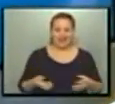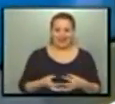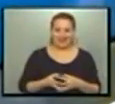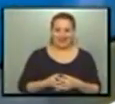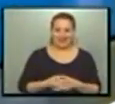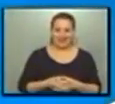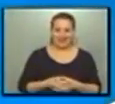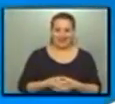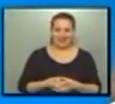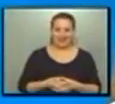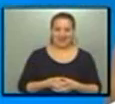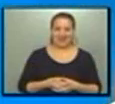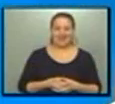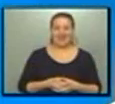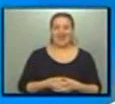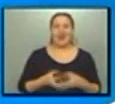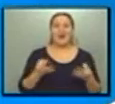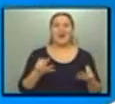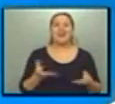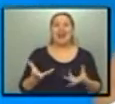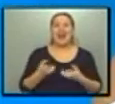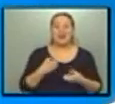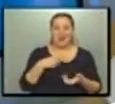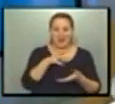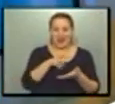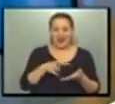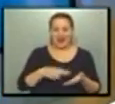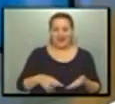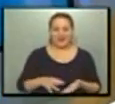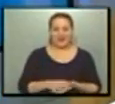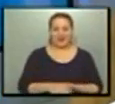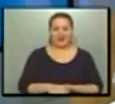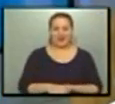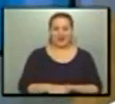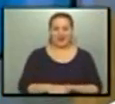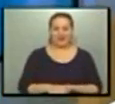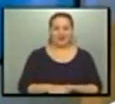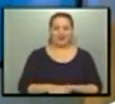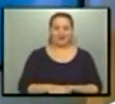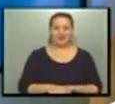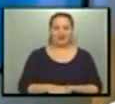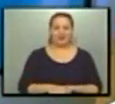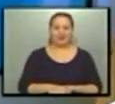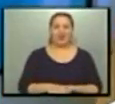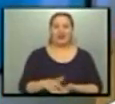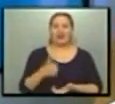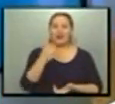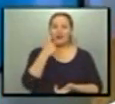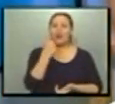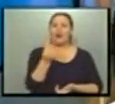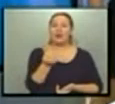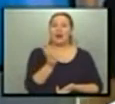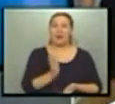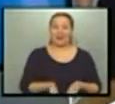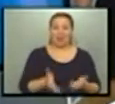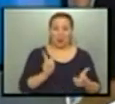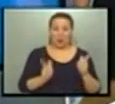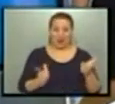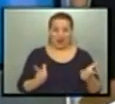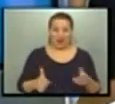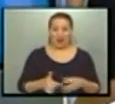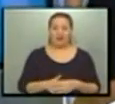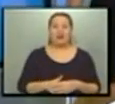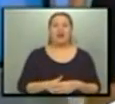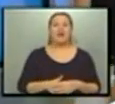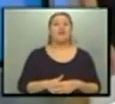era el machete, era la ayuda de memoria. Muy bien. Mirá, ¿querés que empecemos? Dale. A ver cuánto cuesta un jean. Miren. La